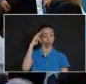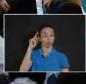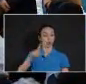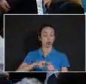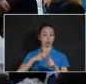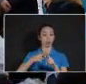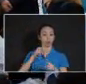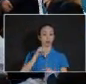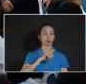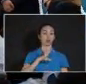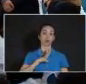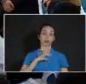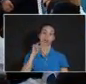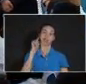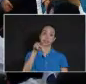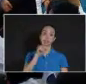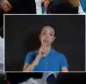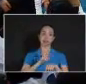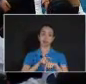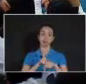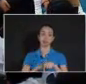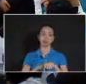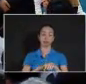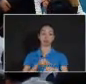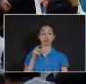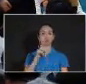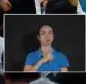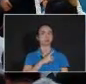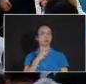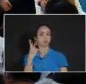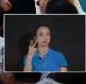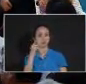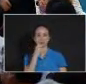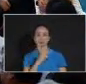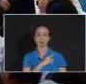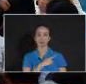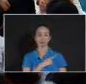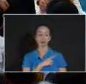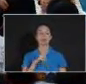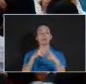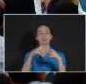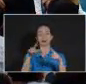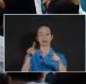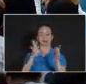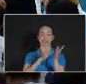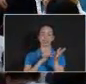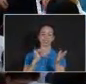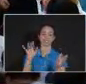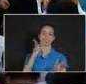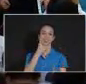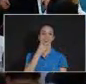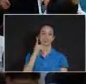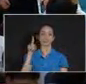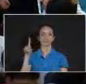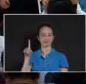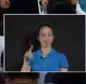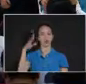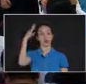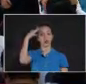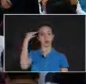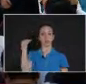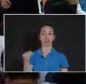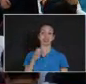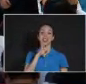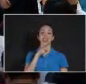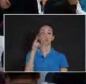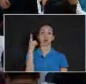momento. Solo dos hermanos, pero gloria a Dios. Este es un regalo